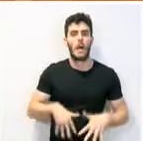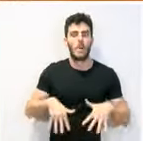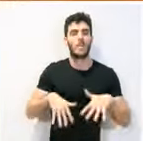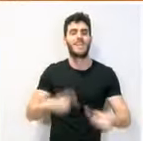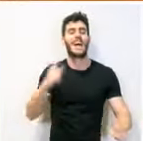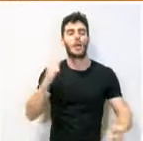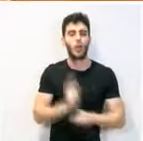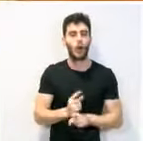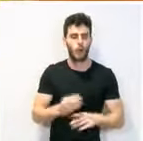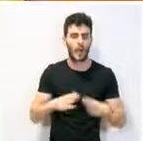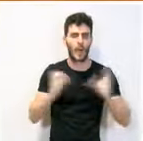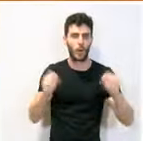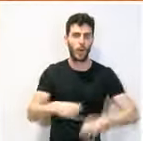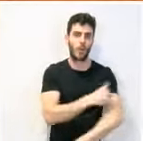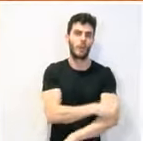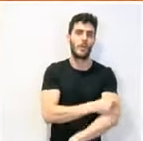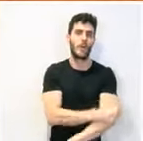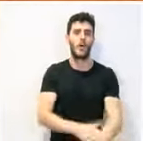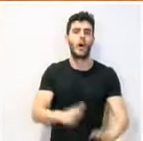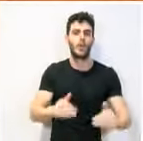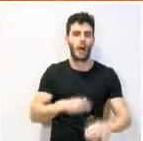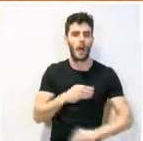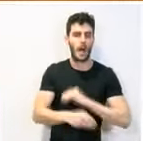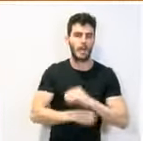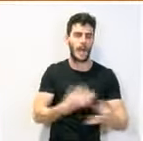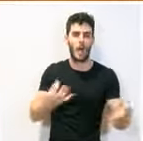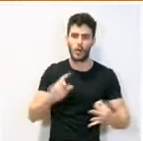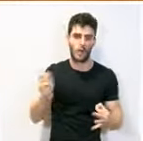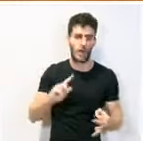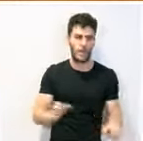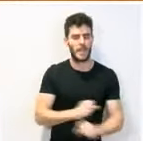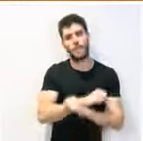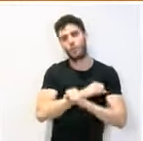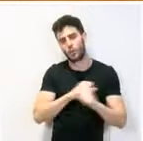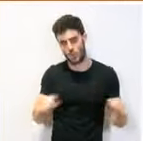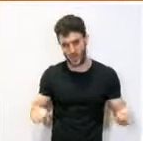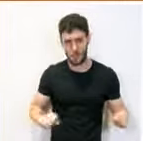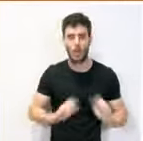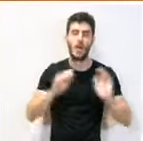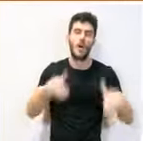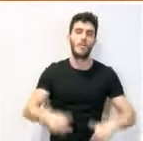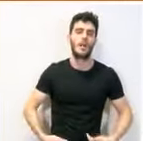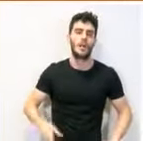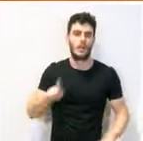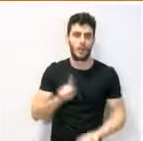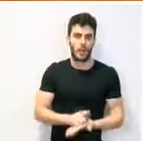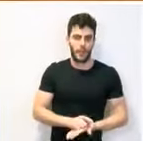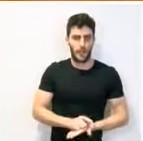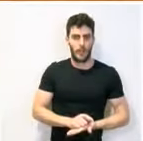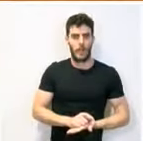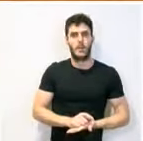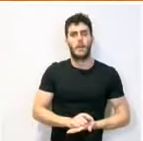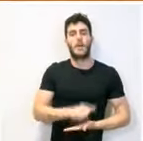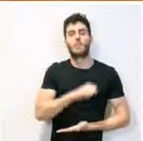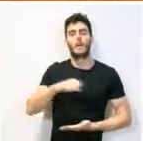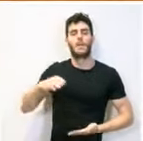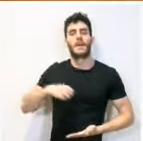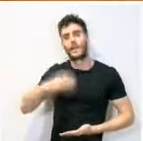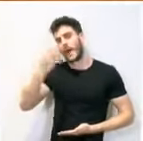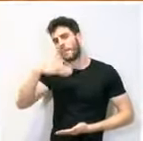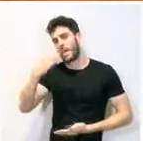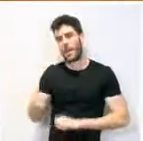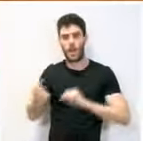no estaba en el acuerdo de Gobierno, no había por qué hacerlo, era imposible recuperar las intervenciones privatizadas de Viamendos